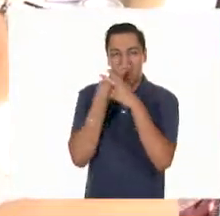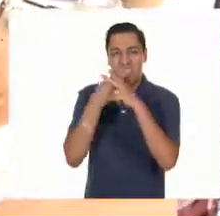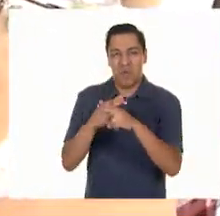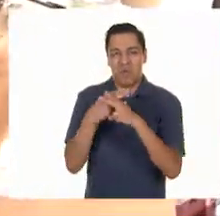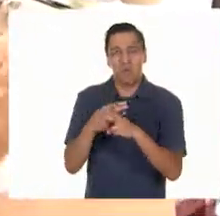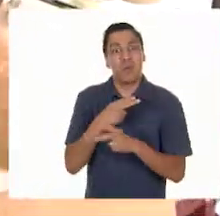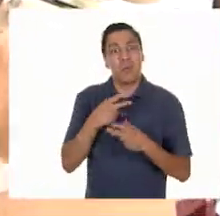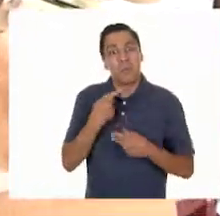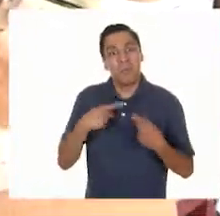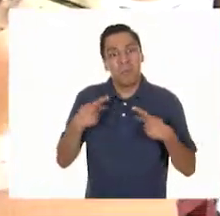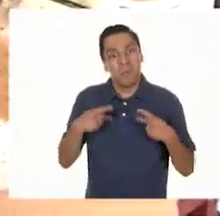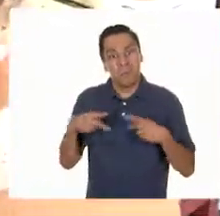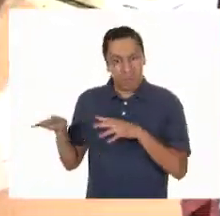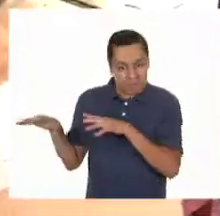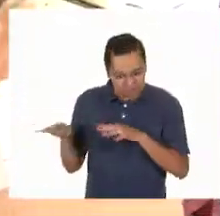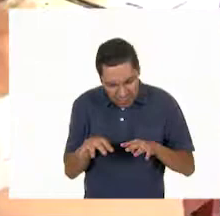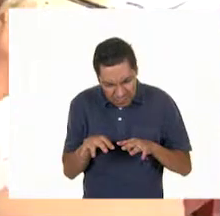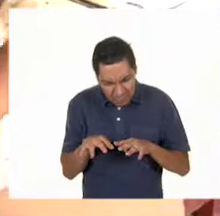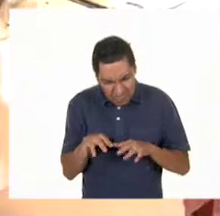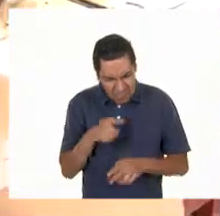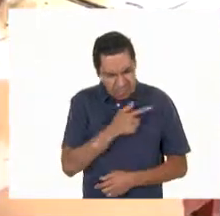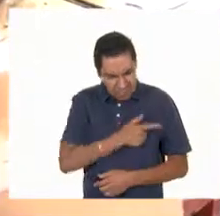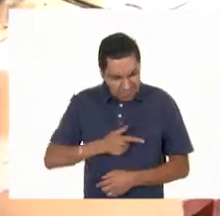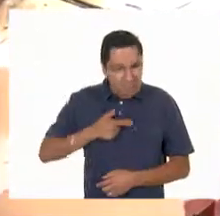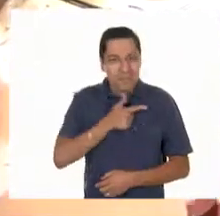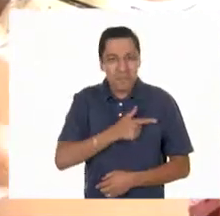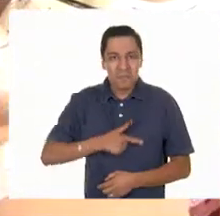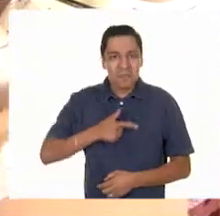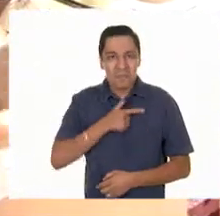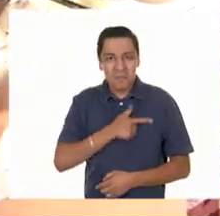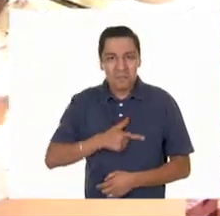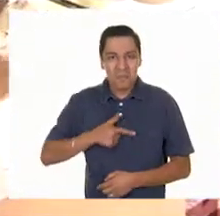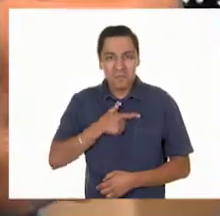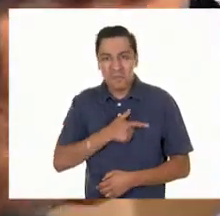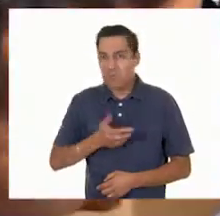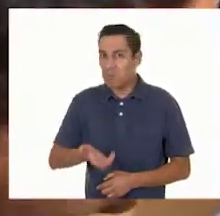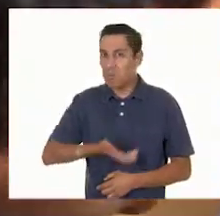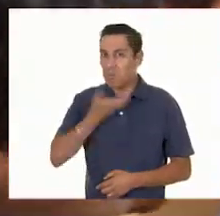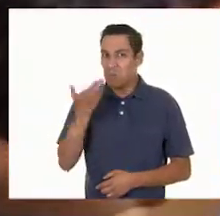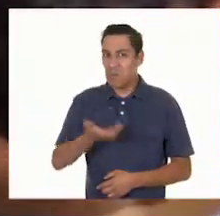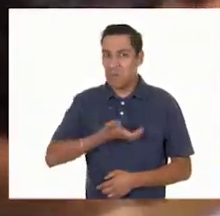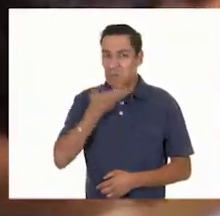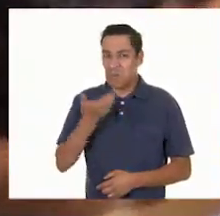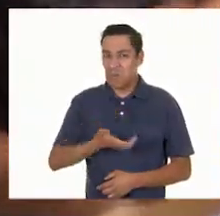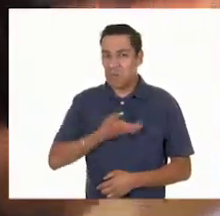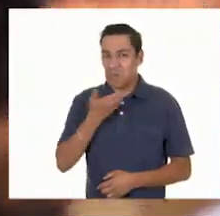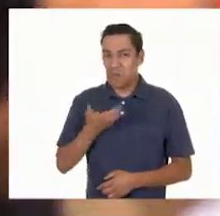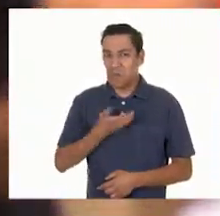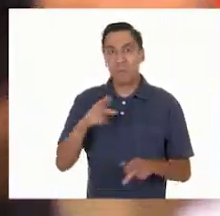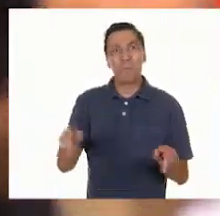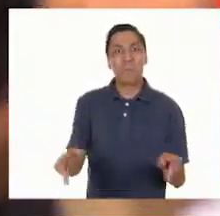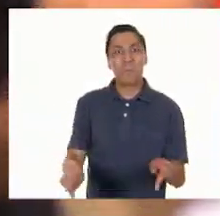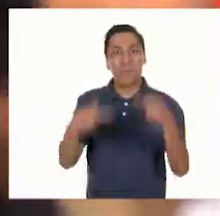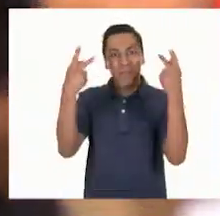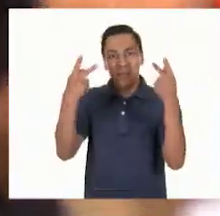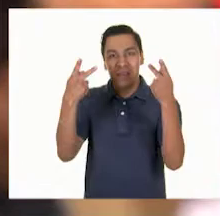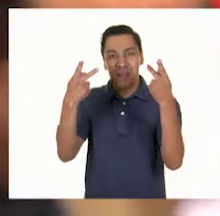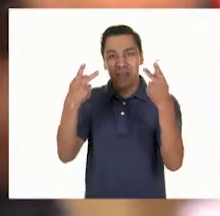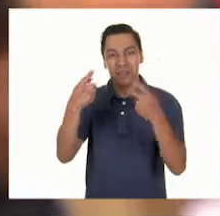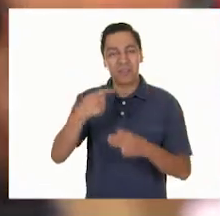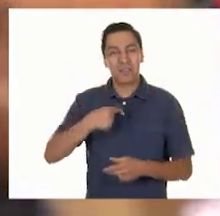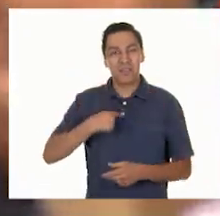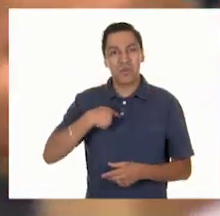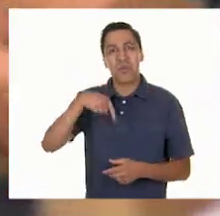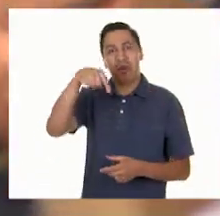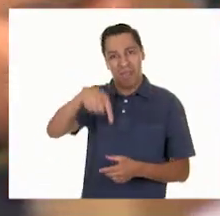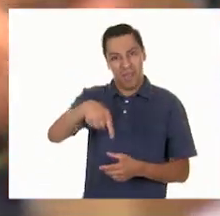mucho aquí en el museo de arte popular y yo creo se vendieron no no sé pero yo lo